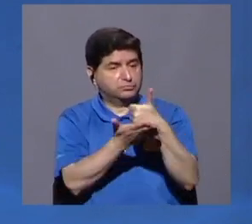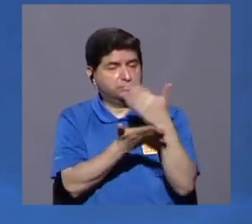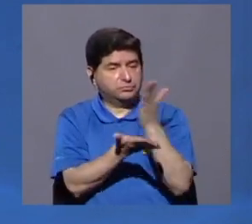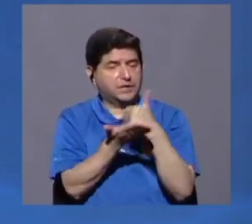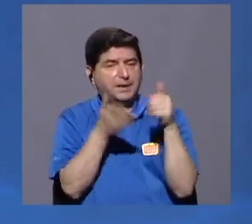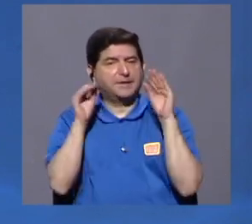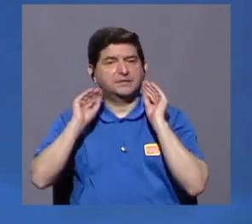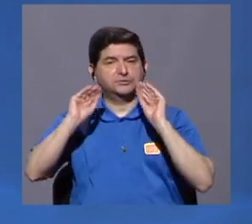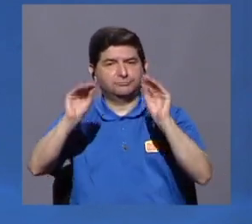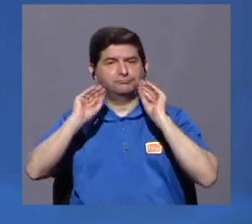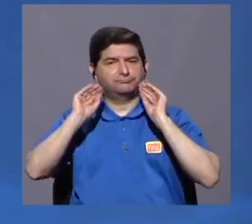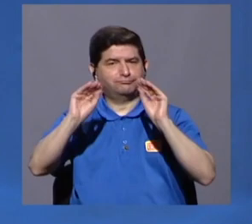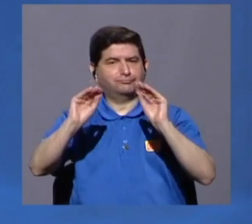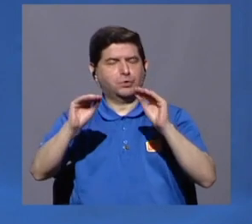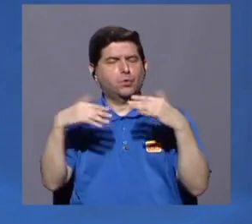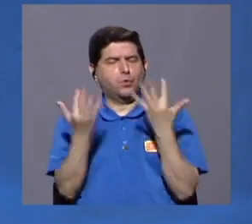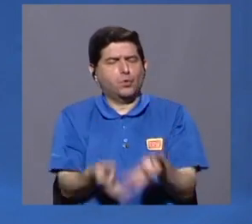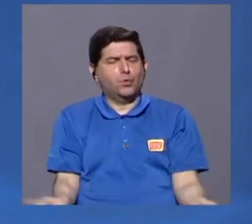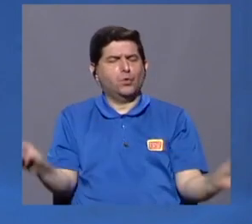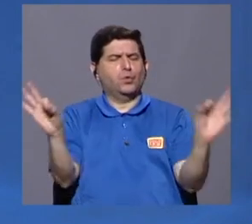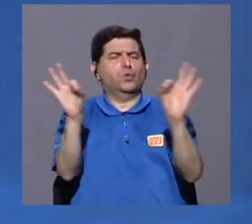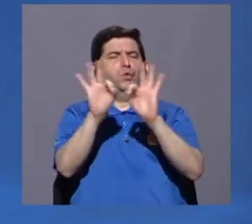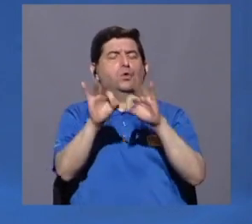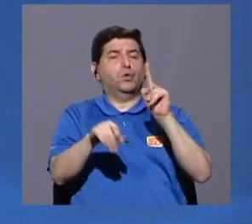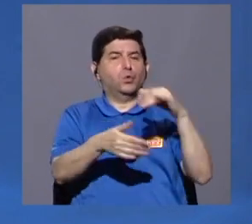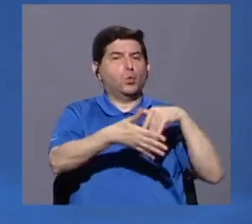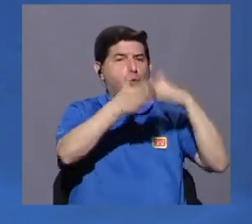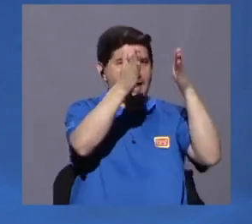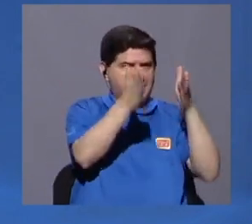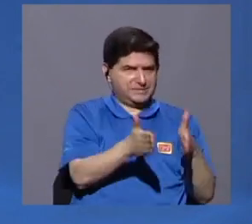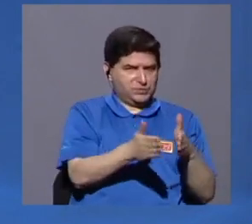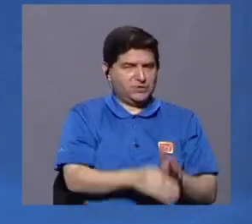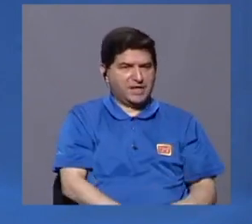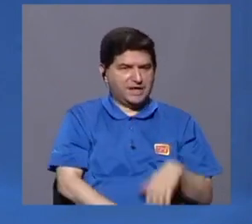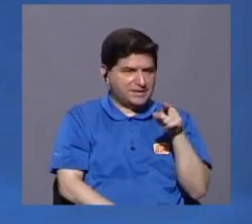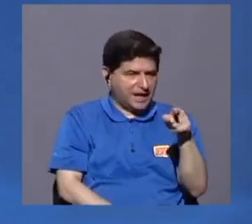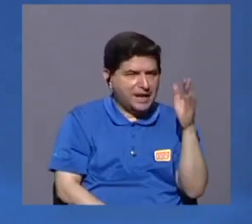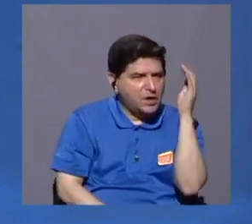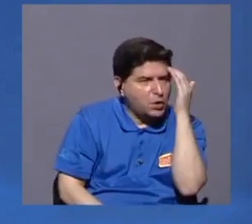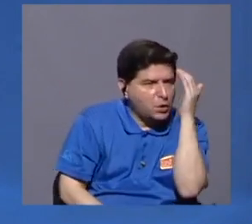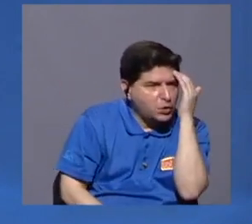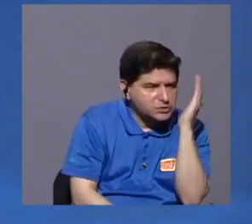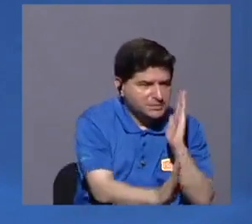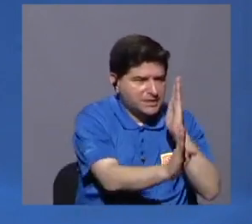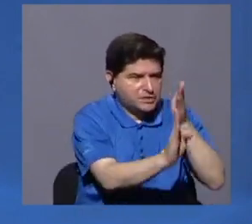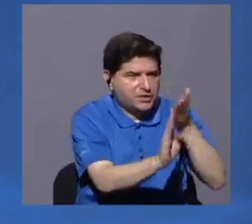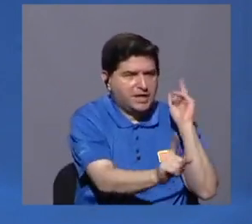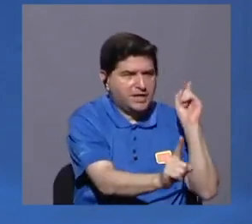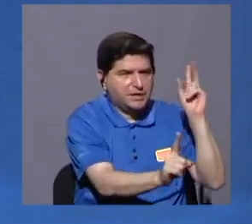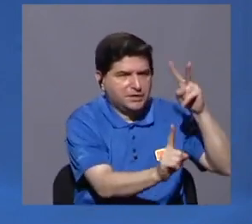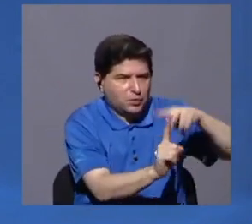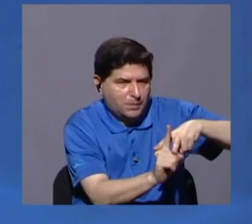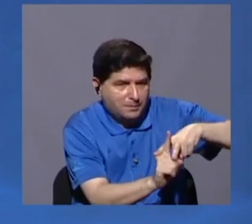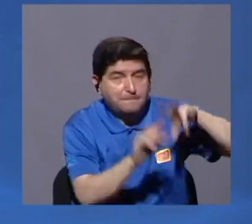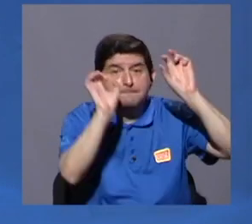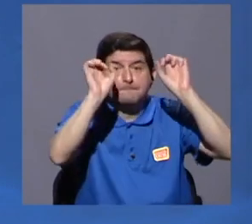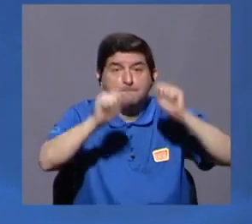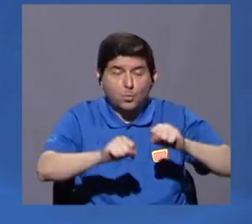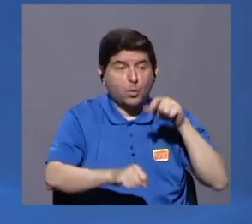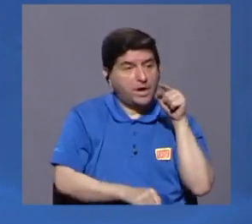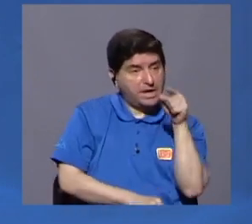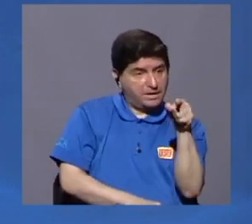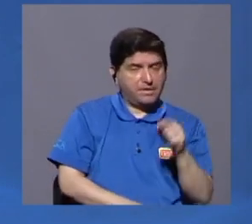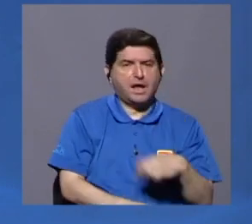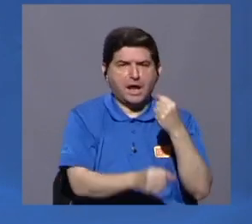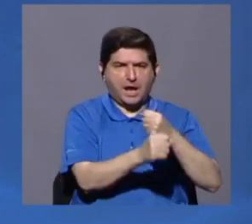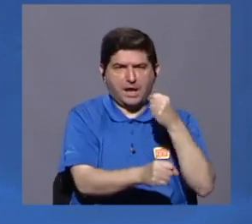parte de docencia para que es sumamente importante hay un estudiante que está aplicando su conocimiento directamente y que puede ver ese